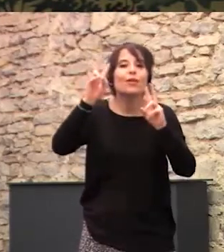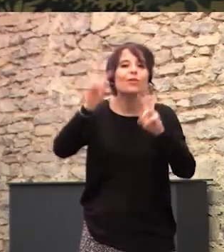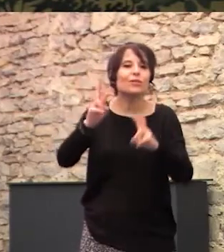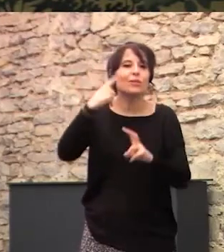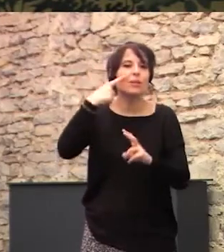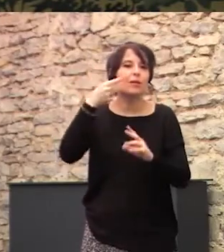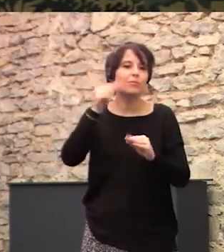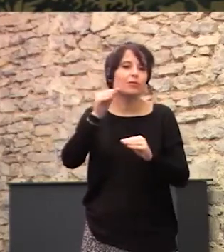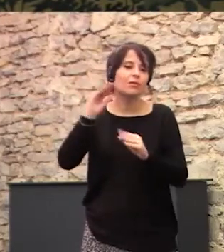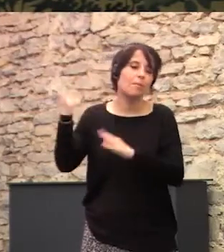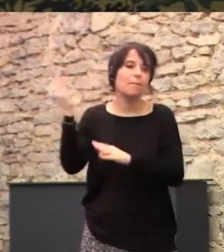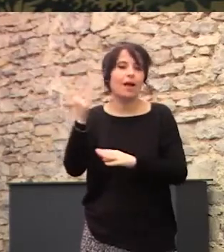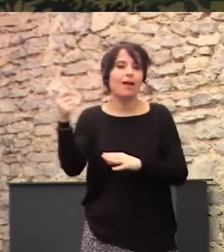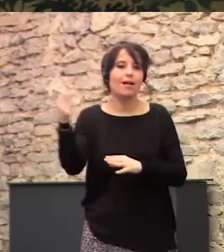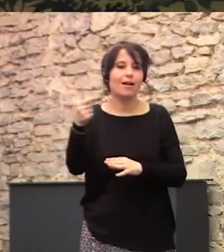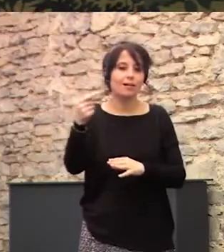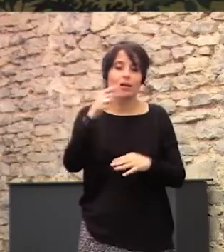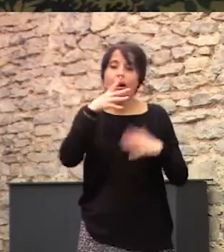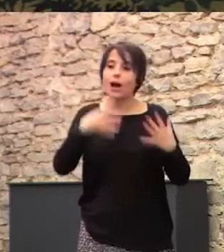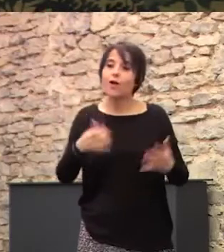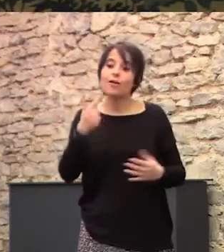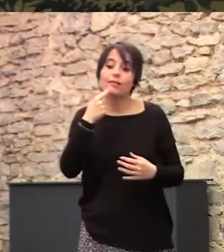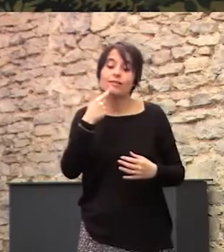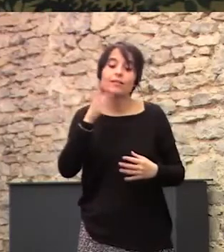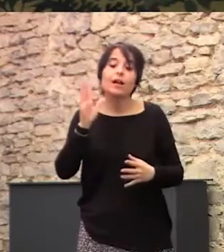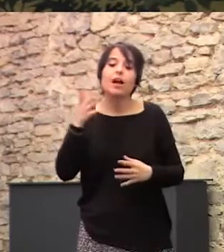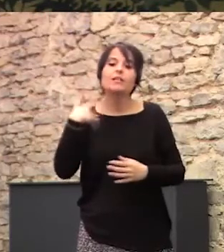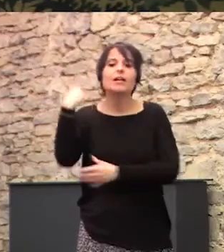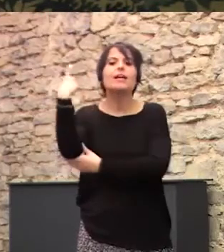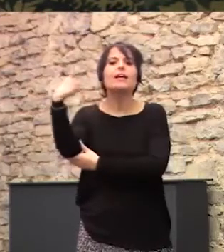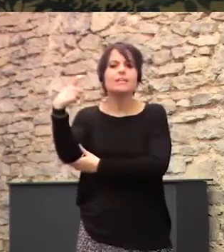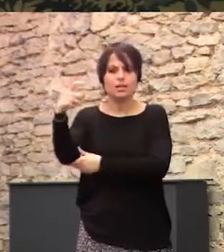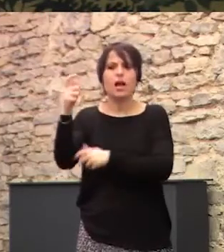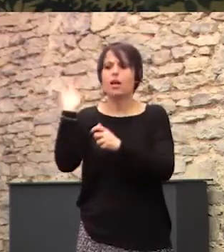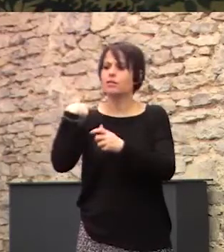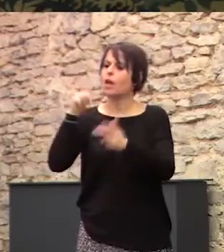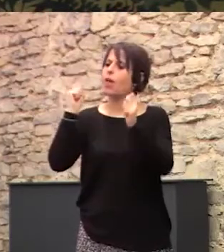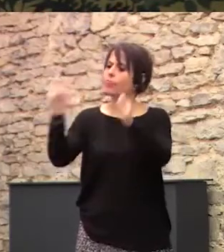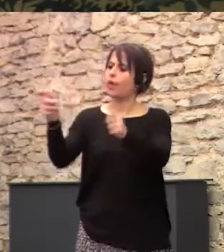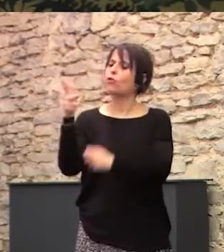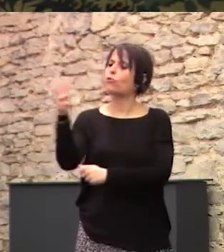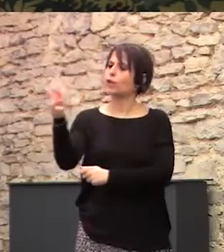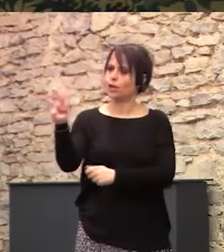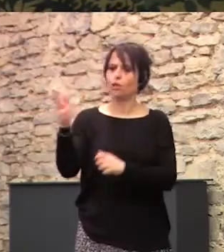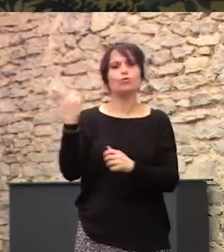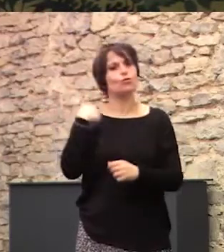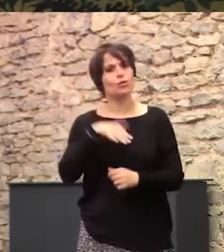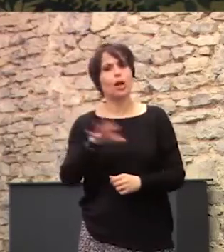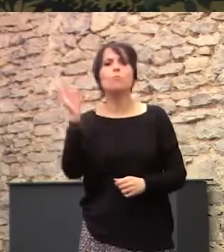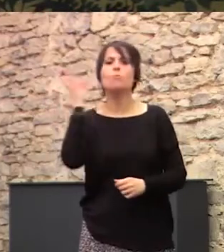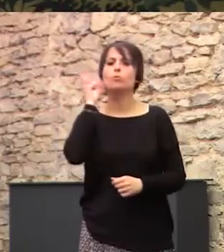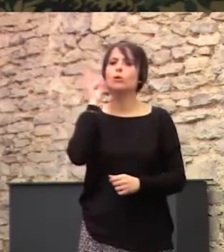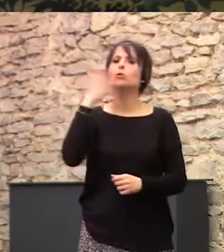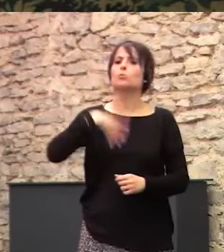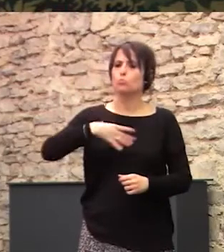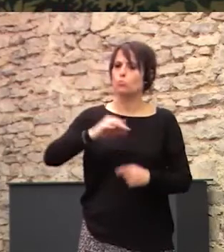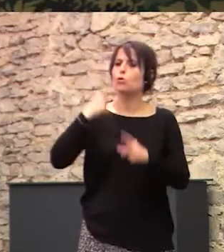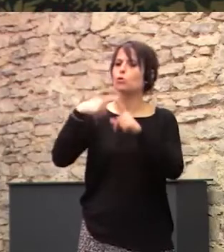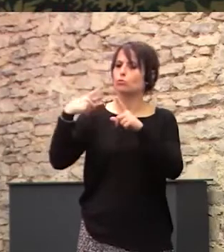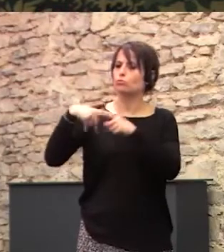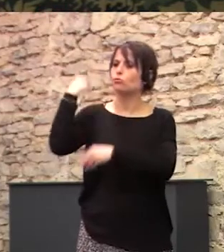Hay quien hoy en día que dice, es que el Islam les ha reconocido ya todos los derechos y las mujeres podían hacer muchas